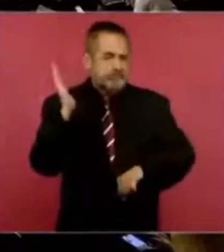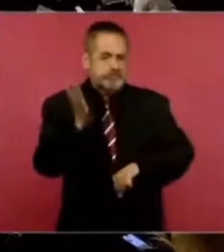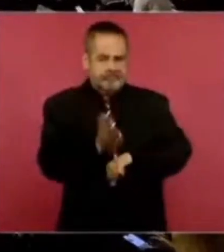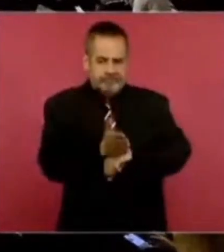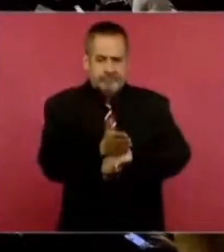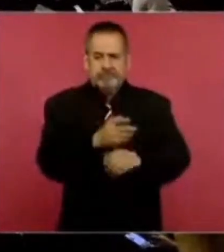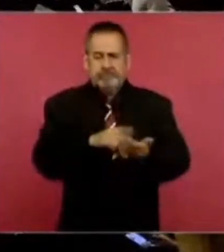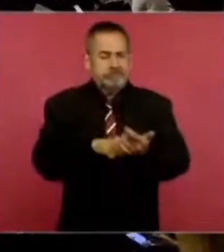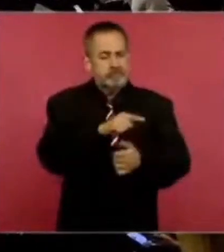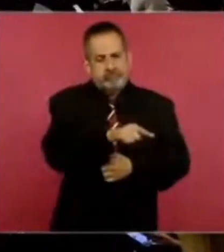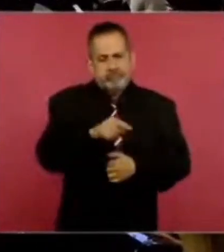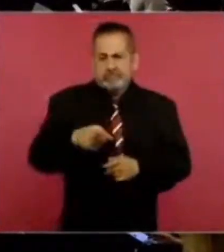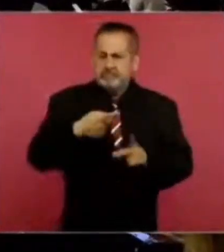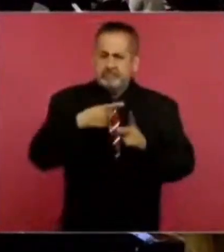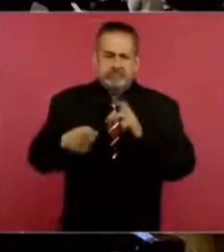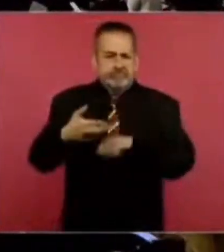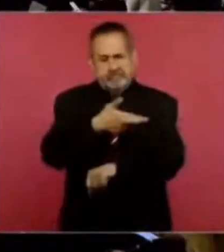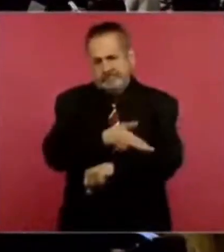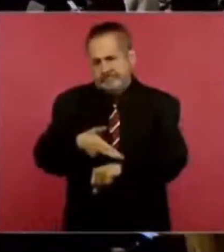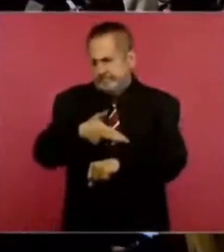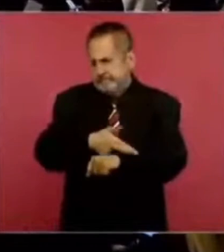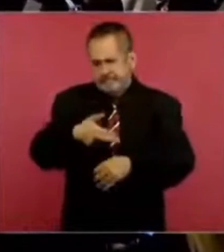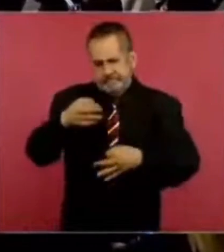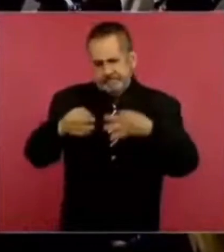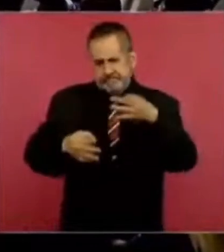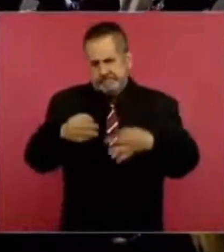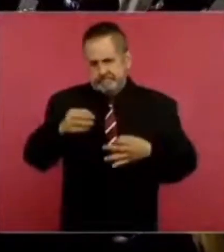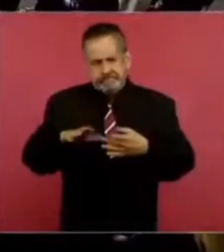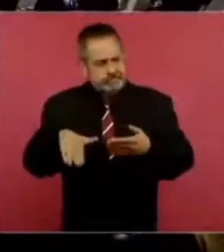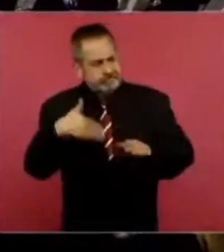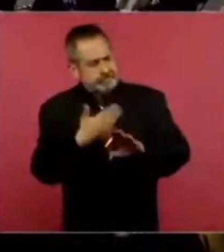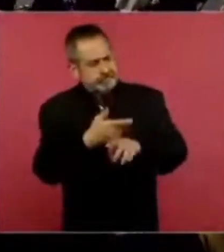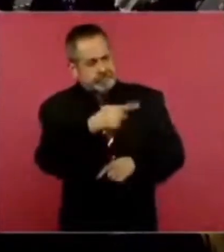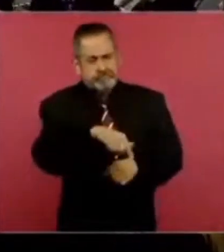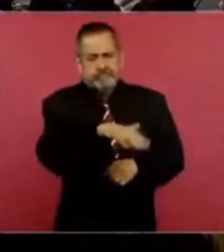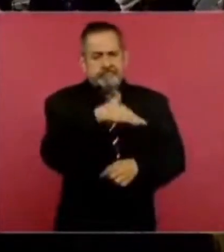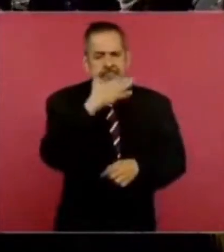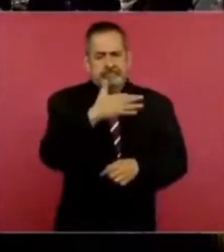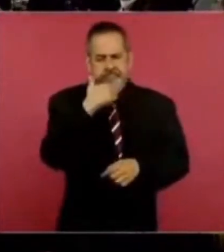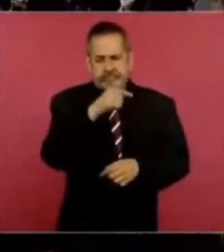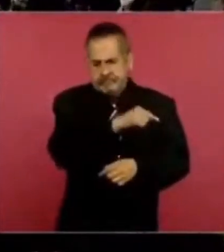sanciona, inicia procesos en contra de estos corruptos